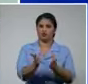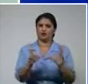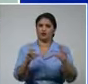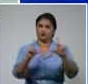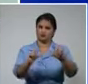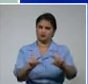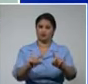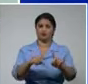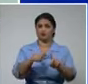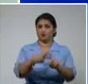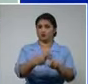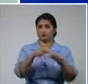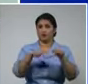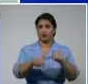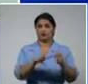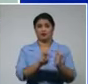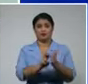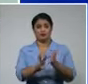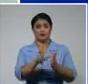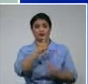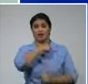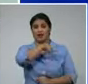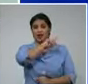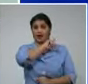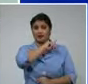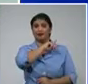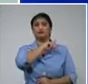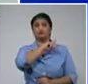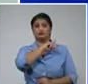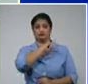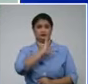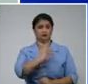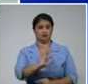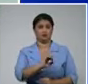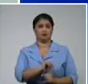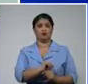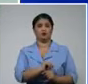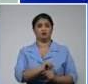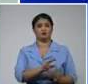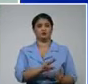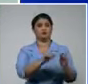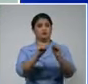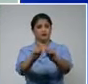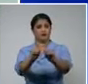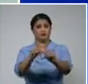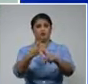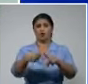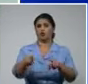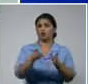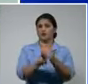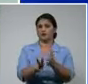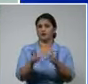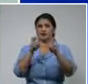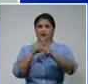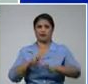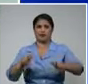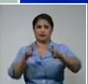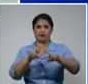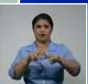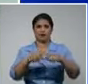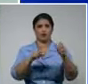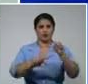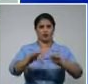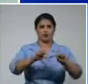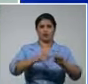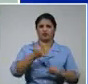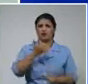una afectación, a pesar de que se trasladaron las muestras por una afectación en el laboratorio, pero que se recupera.